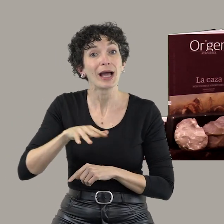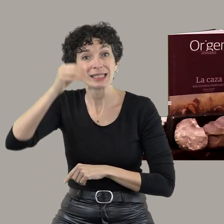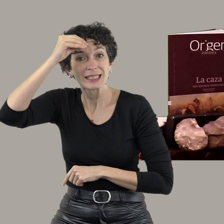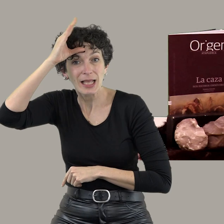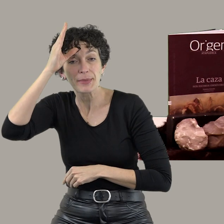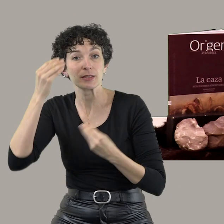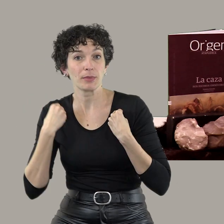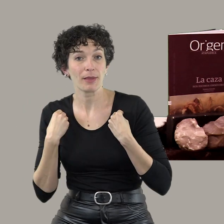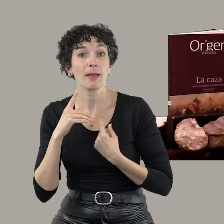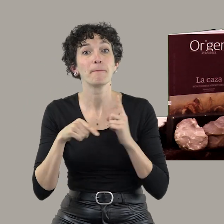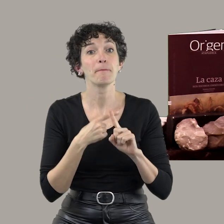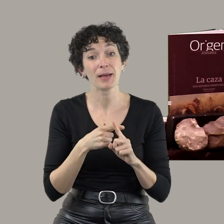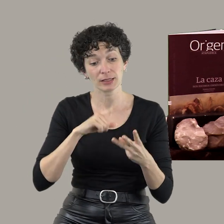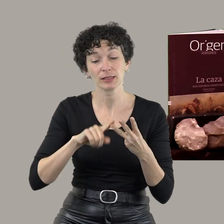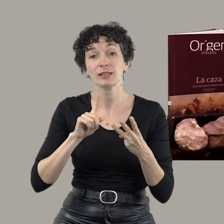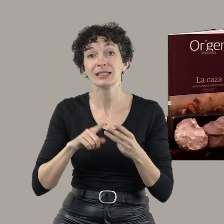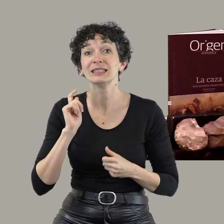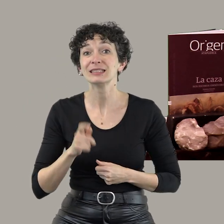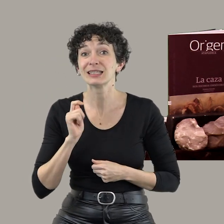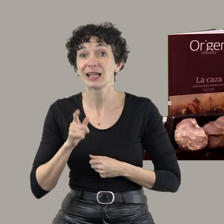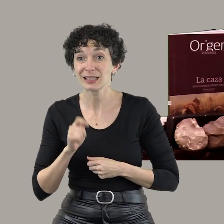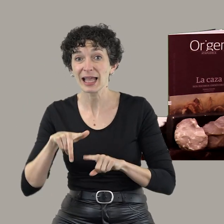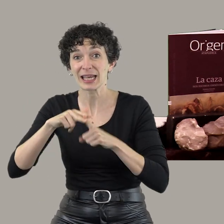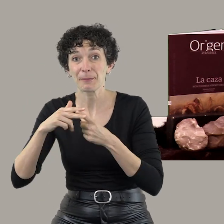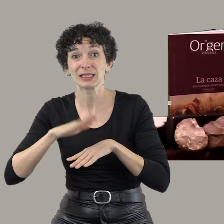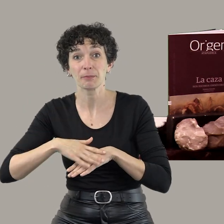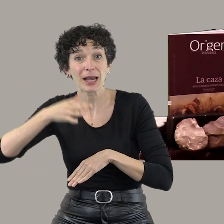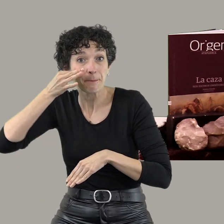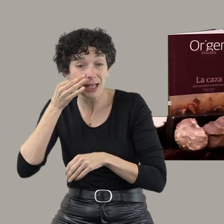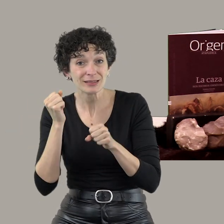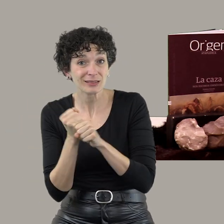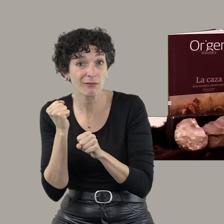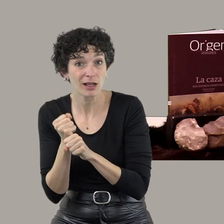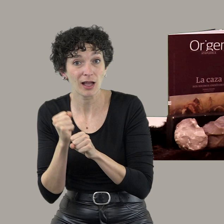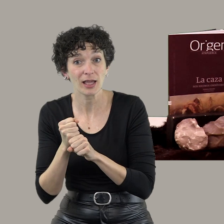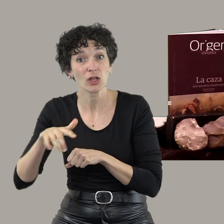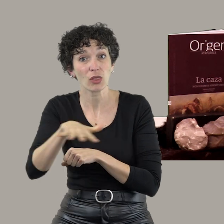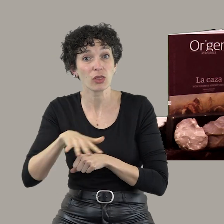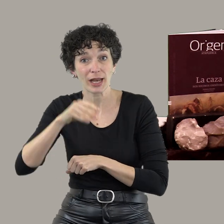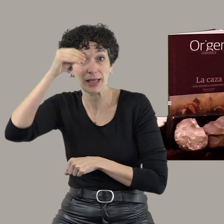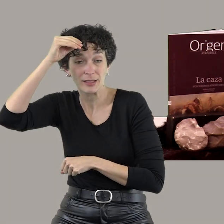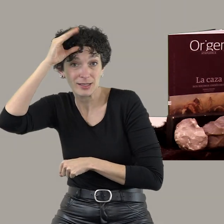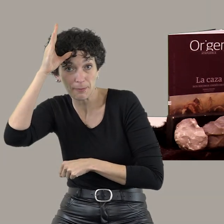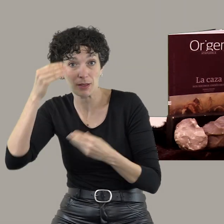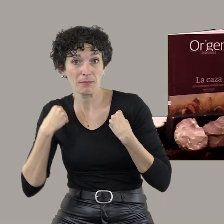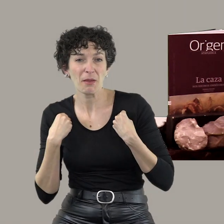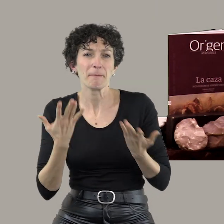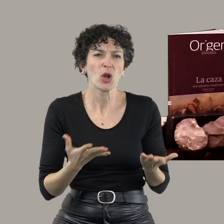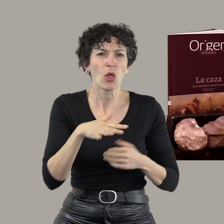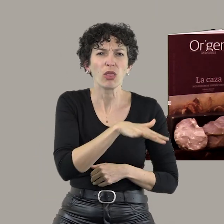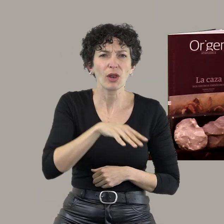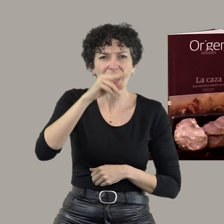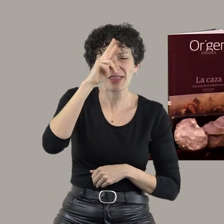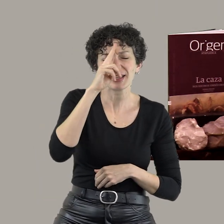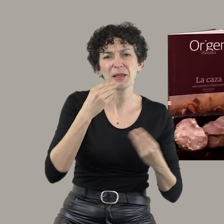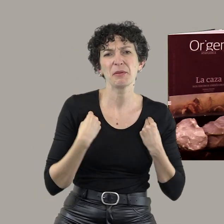altísima frecuencia con la que aparecen herramientas para trabajar la piel en yacimientos de Homo sapiens frente a su escasez en los yacimientos neandertales. Por